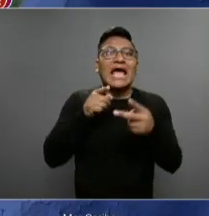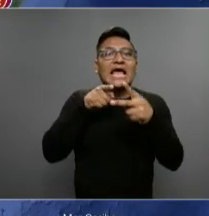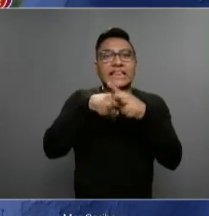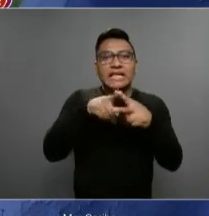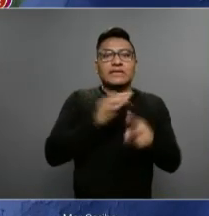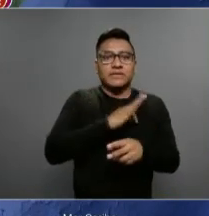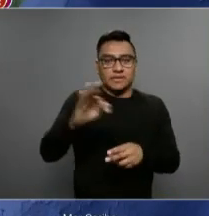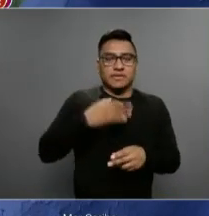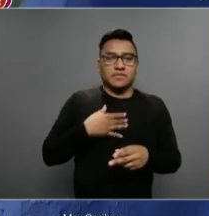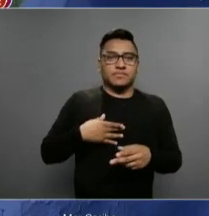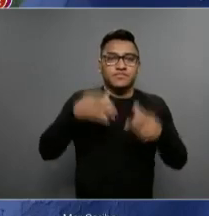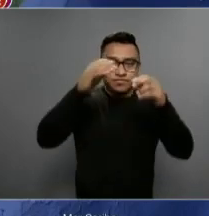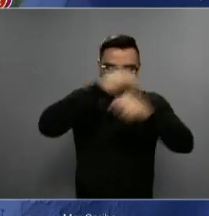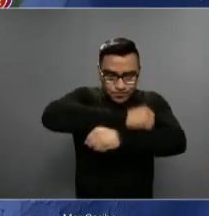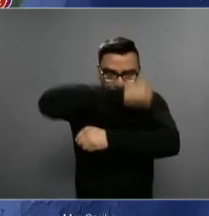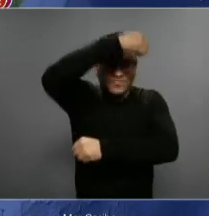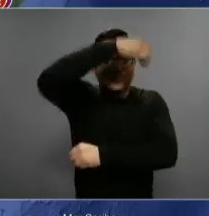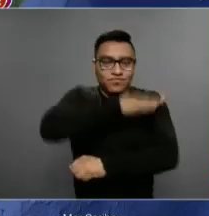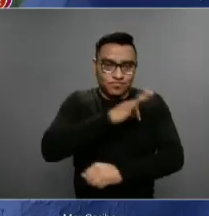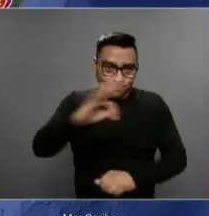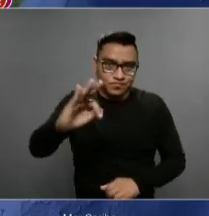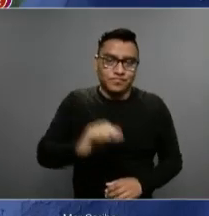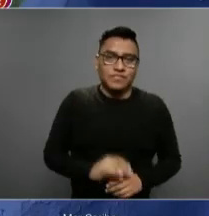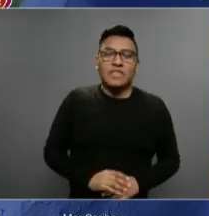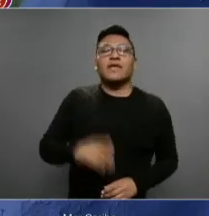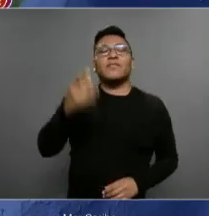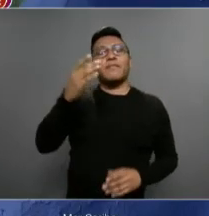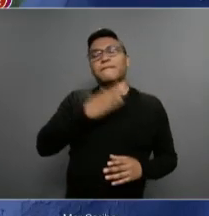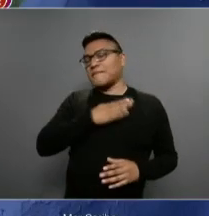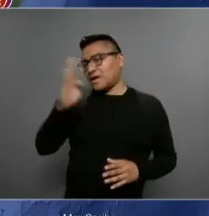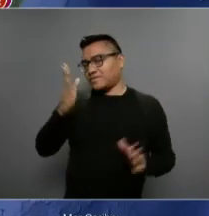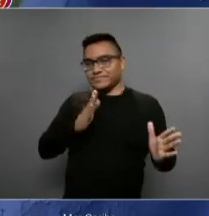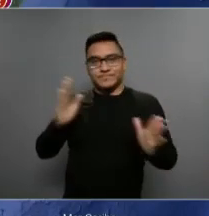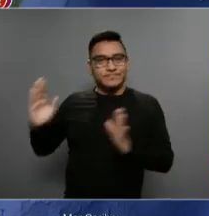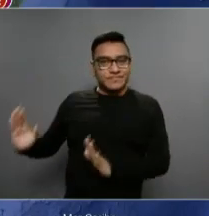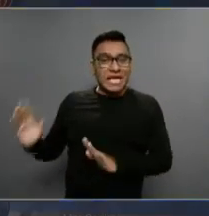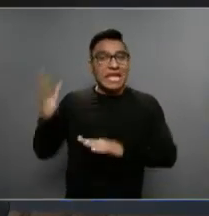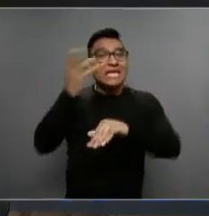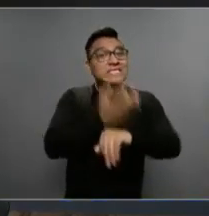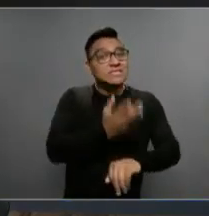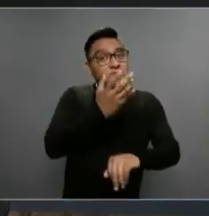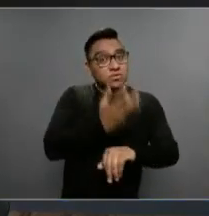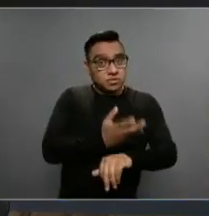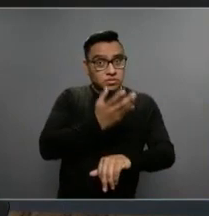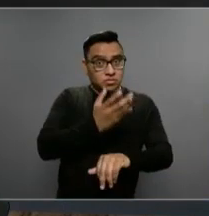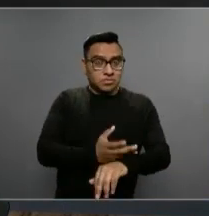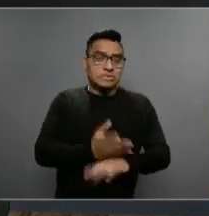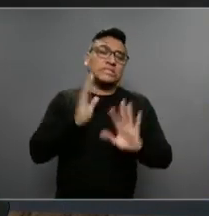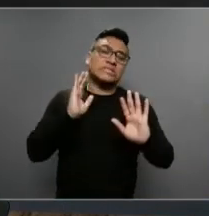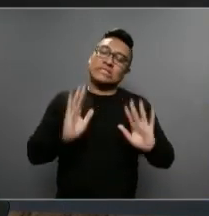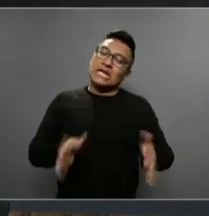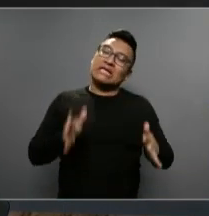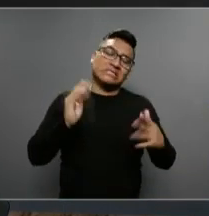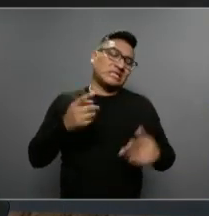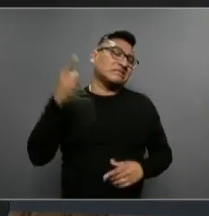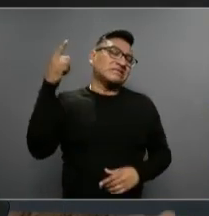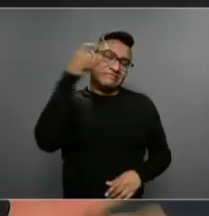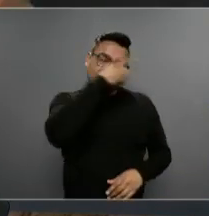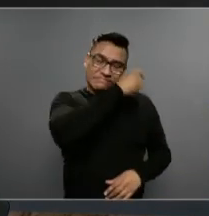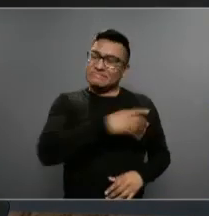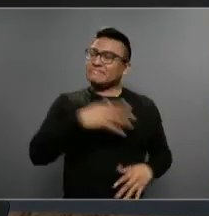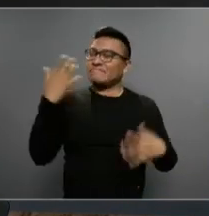tuiteamos. Sí, bueno, Estados Unidos ya es un caso terrible.